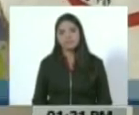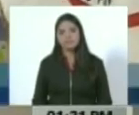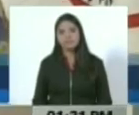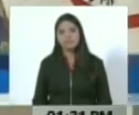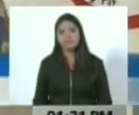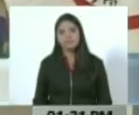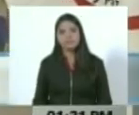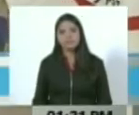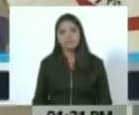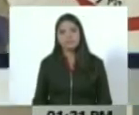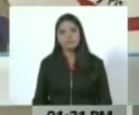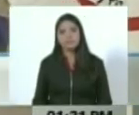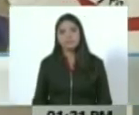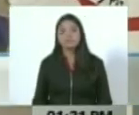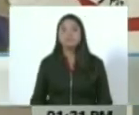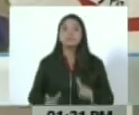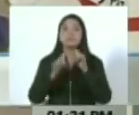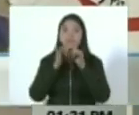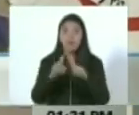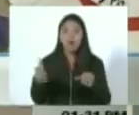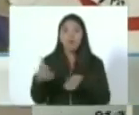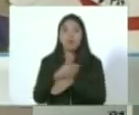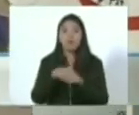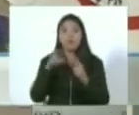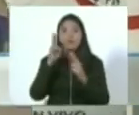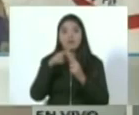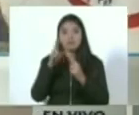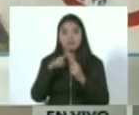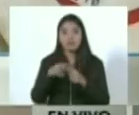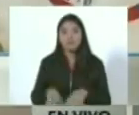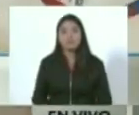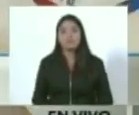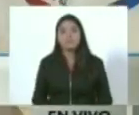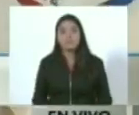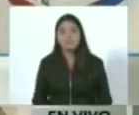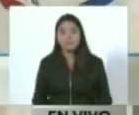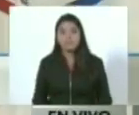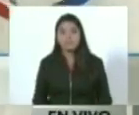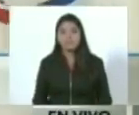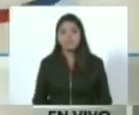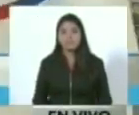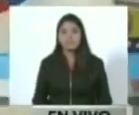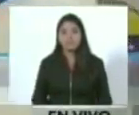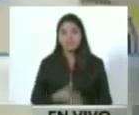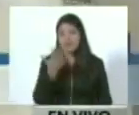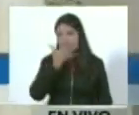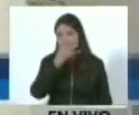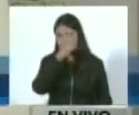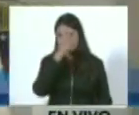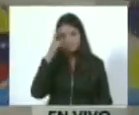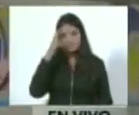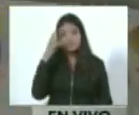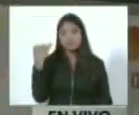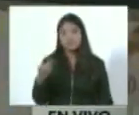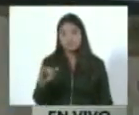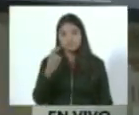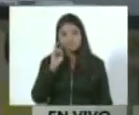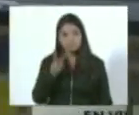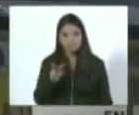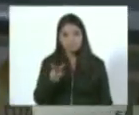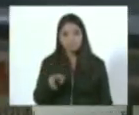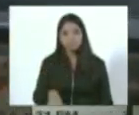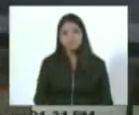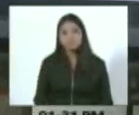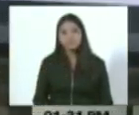se denuncia por parte del gobernador del estado, Bielma Mora, la presencia